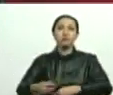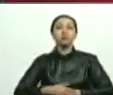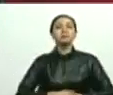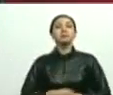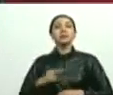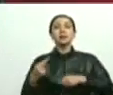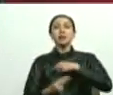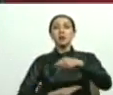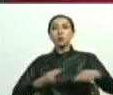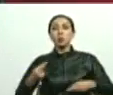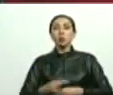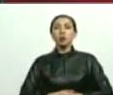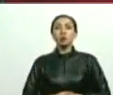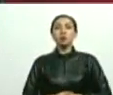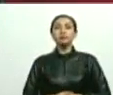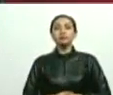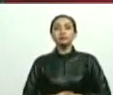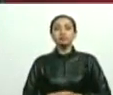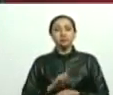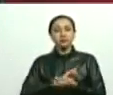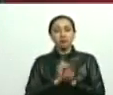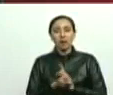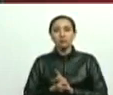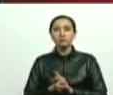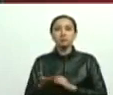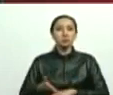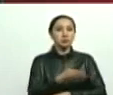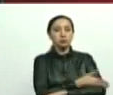revolución sea irreversible.